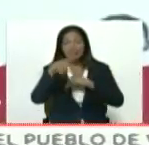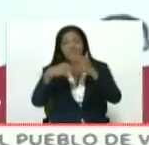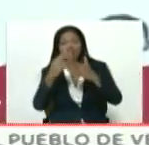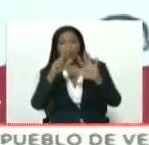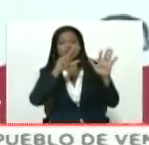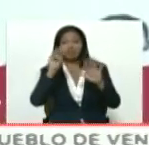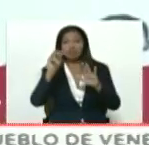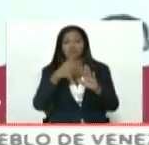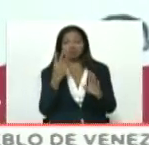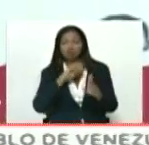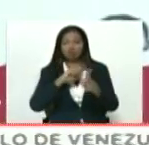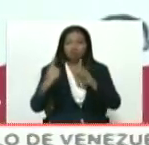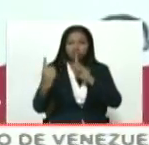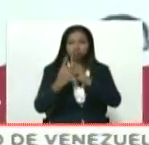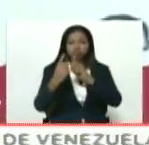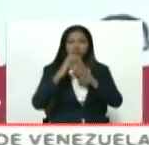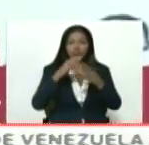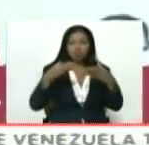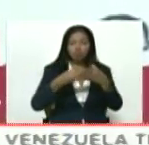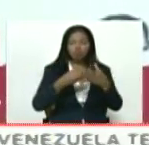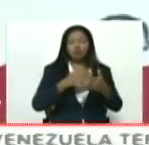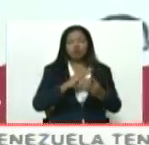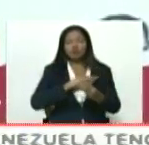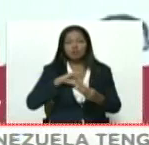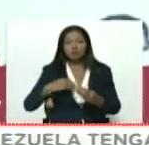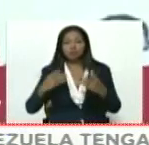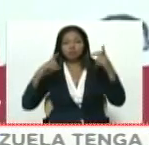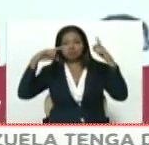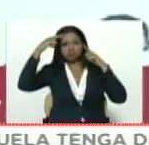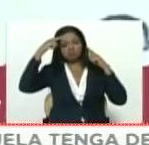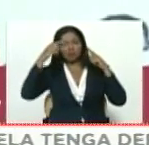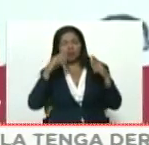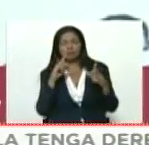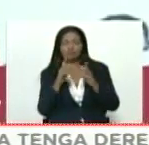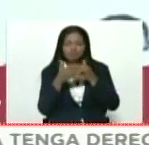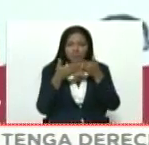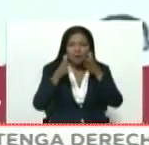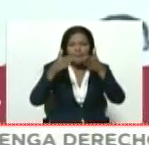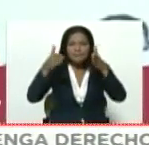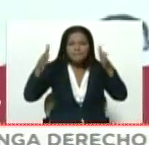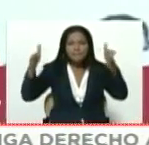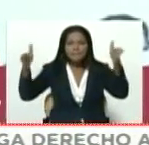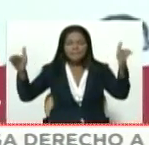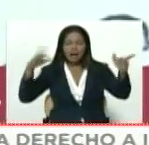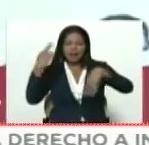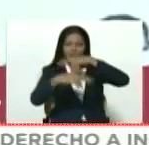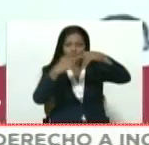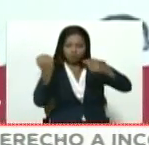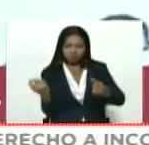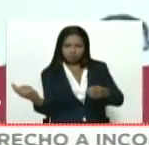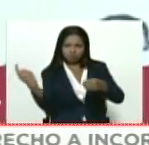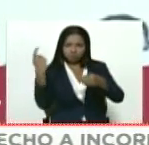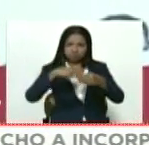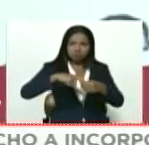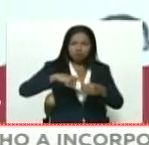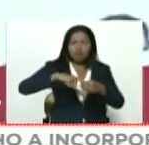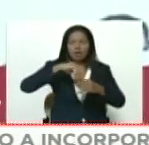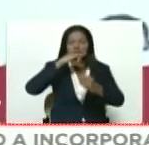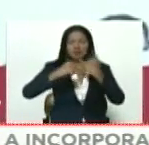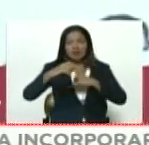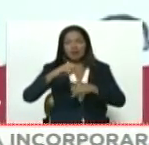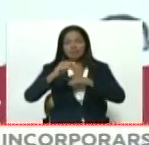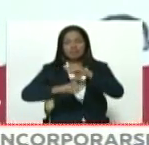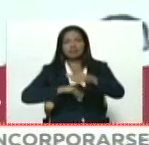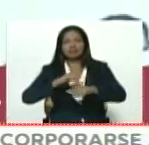que nos tocó enfrentar junto a nuestro comandante Chávez para abrirle las puertas a la revolución bolivariana a finales del